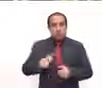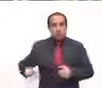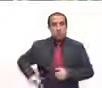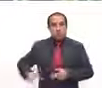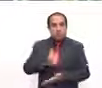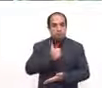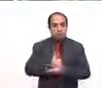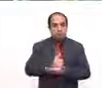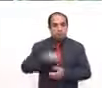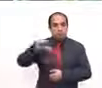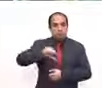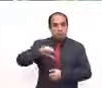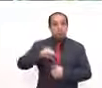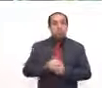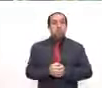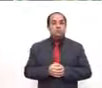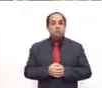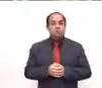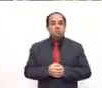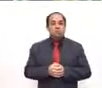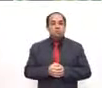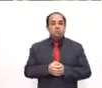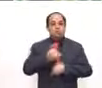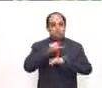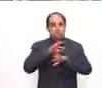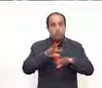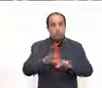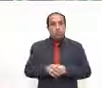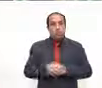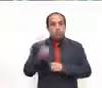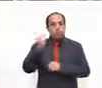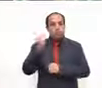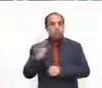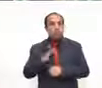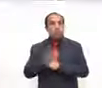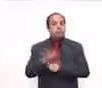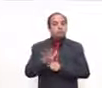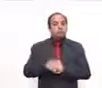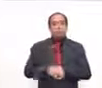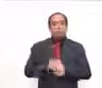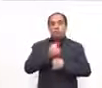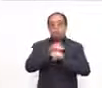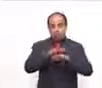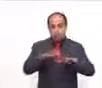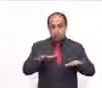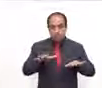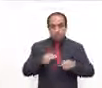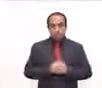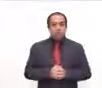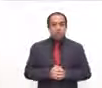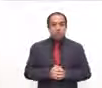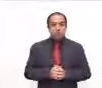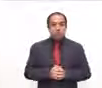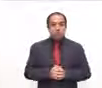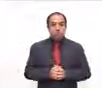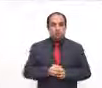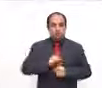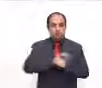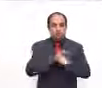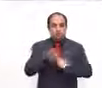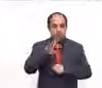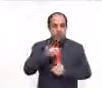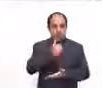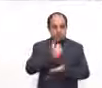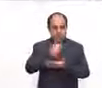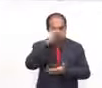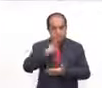Y hoy toca anunciar las medidas del semáforo y la información del COVID-19 en la